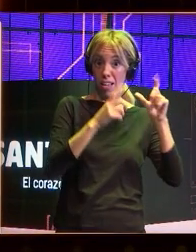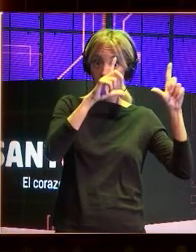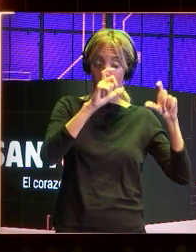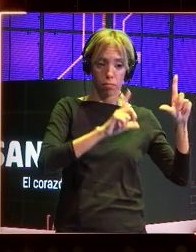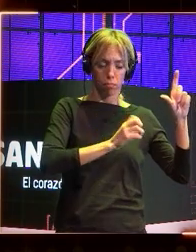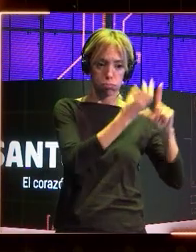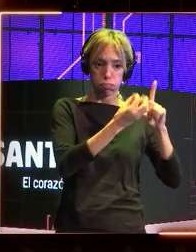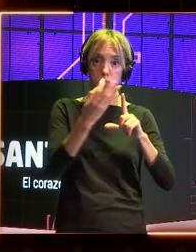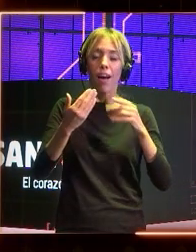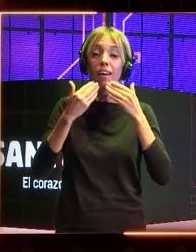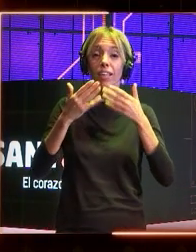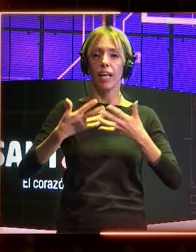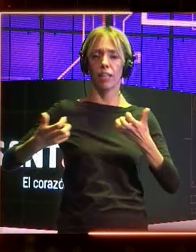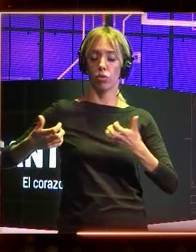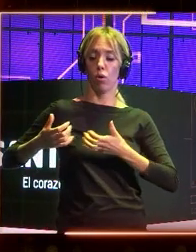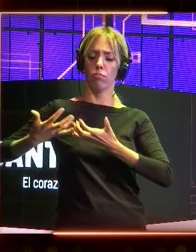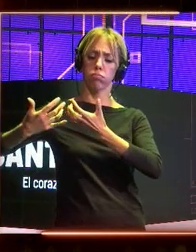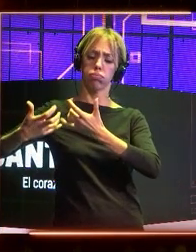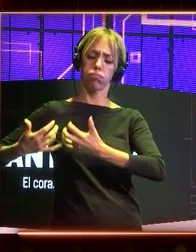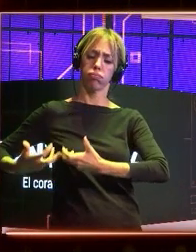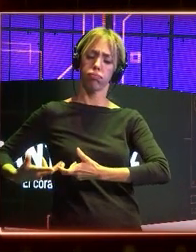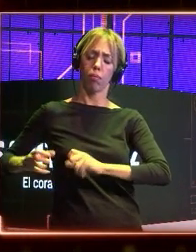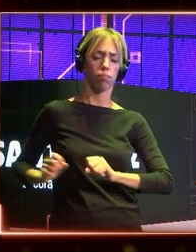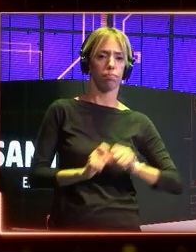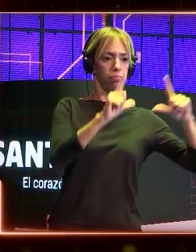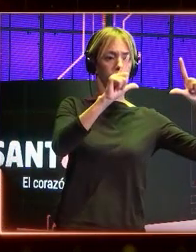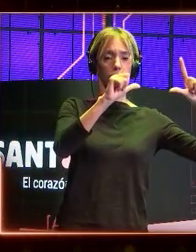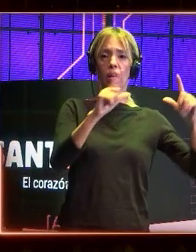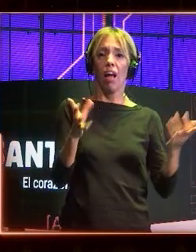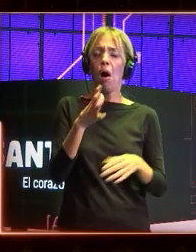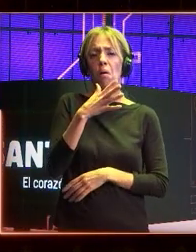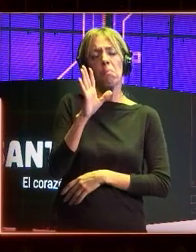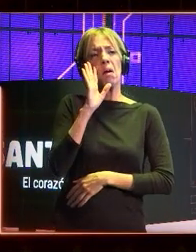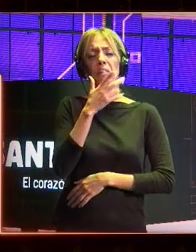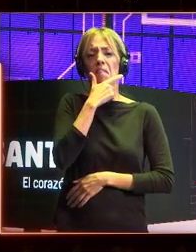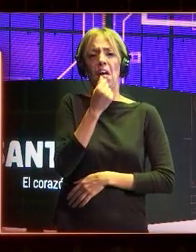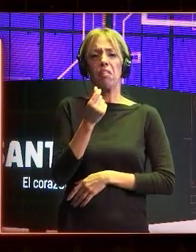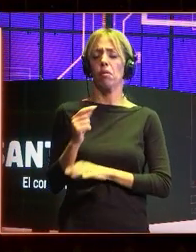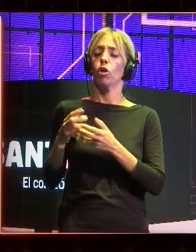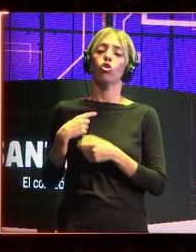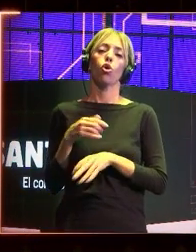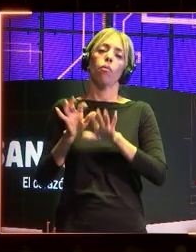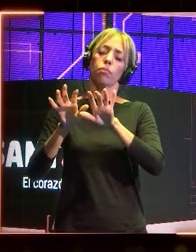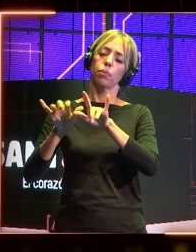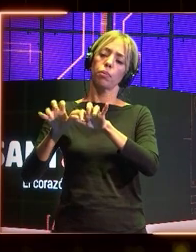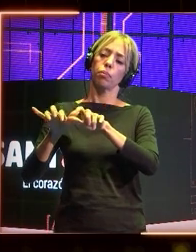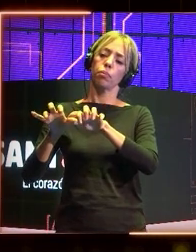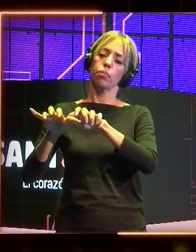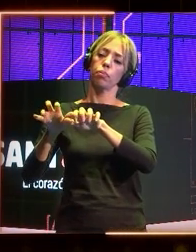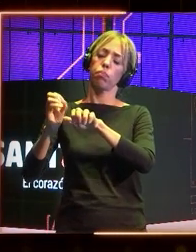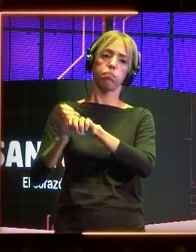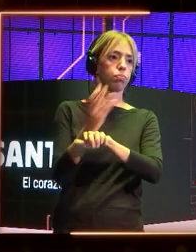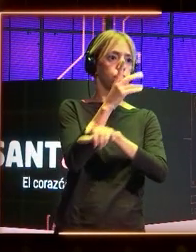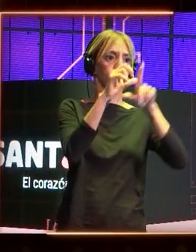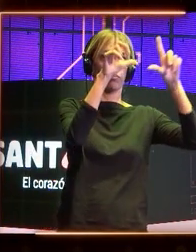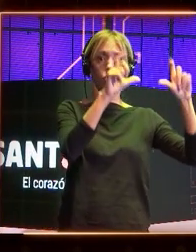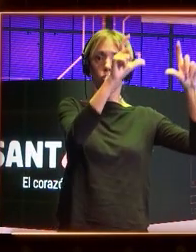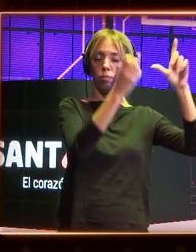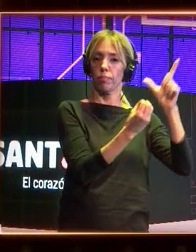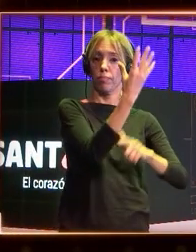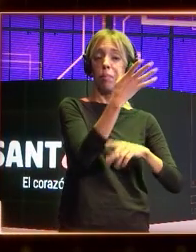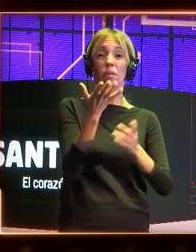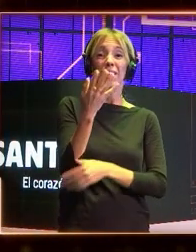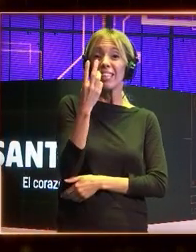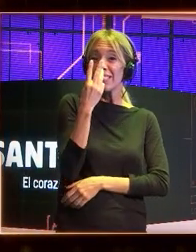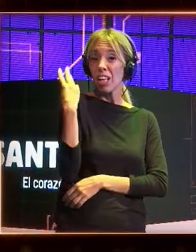través de texto que ahora parece muy sencillo y muy obvio el poder usarla ahí así escribo un prompt y genera una imagen pero hace 3 cu